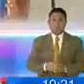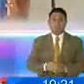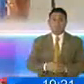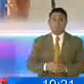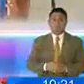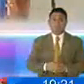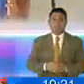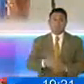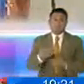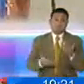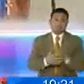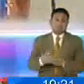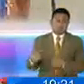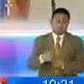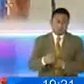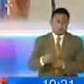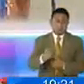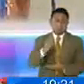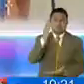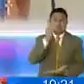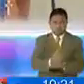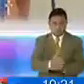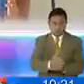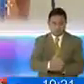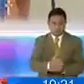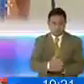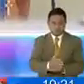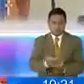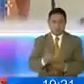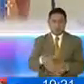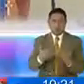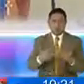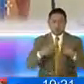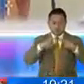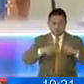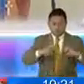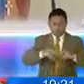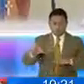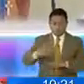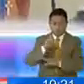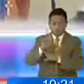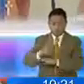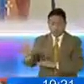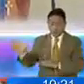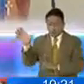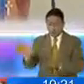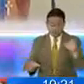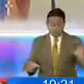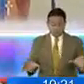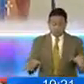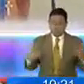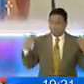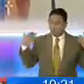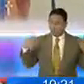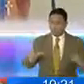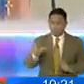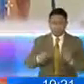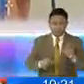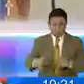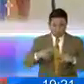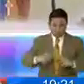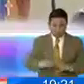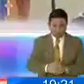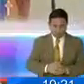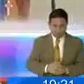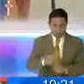esto de alguna manera no le ponemos un alto, investigando a los directivos de las barras o a quien sea que hay que investigar, eso va a